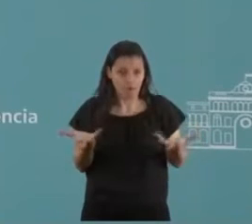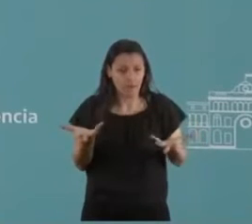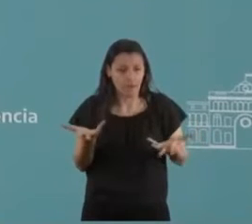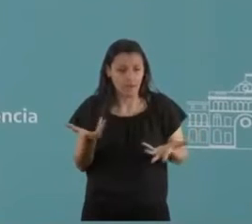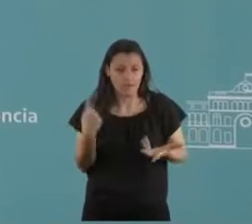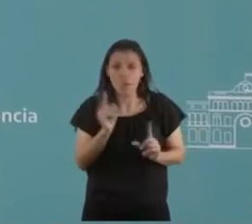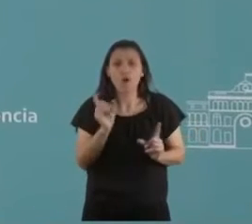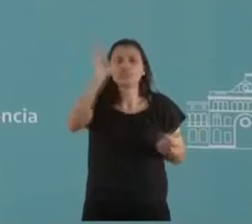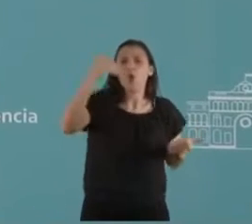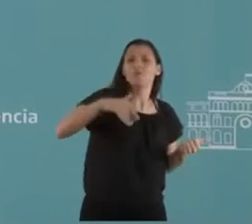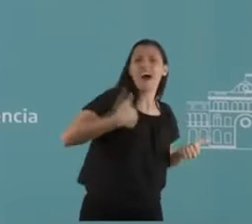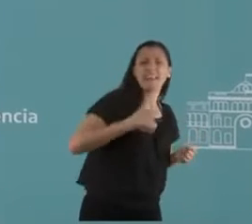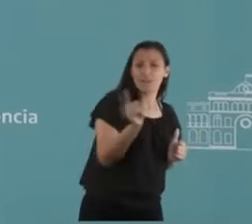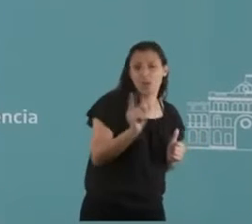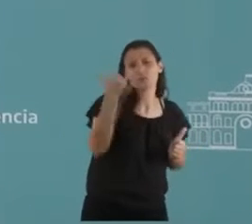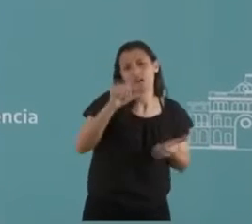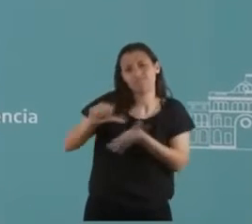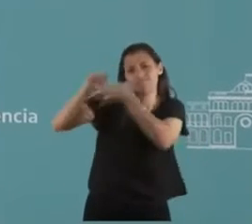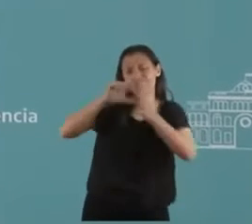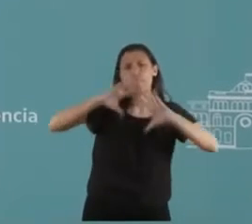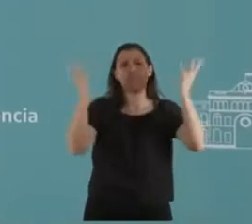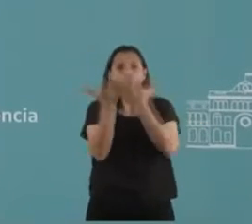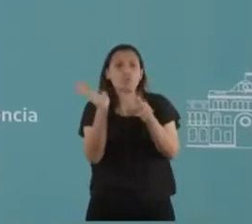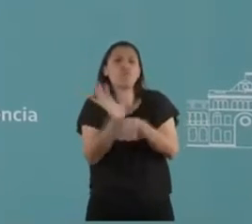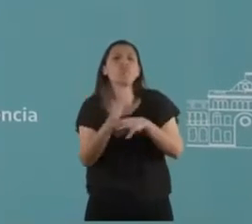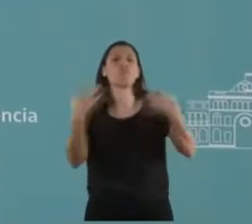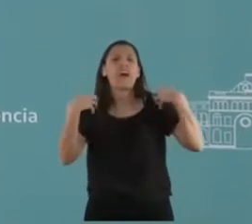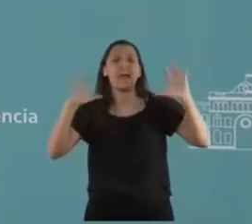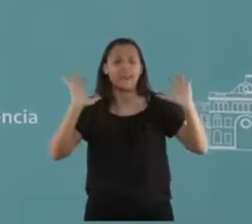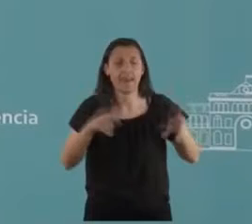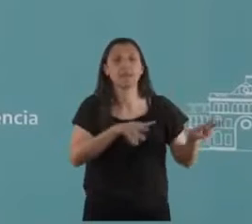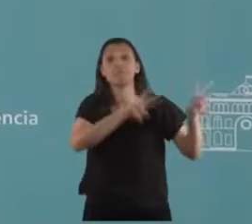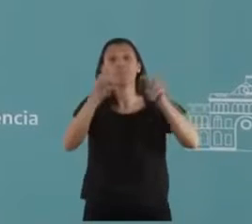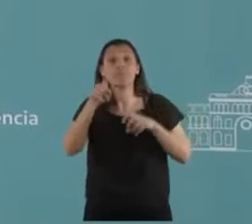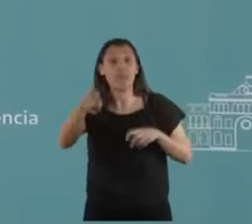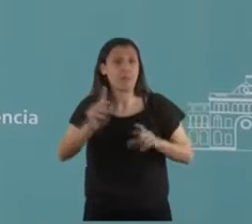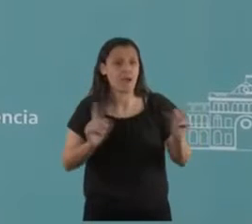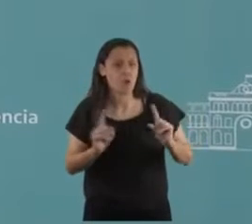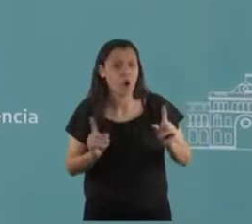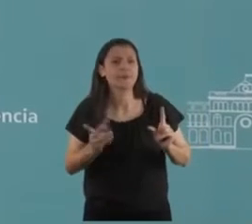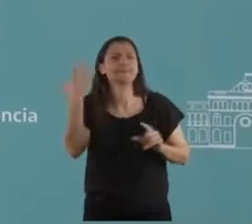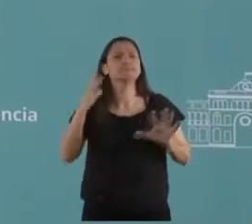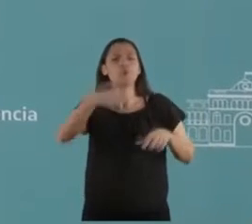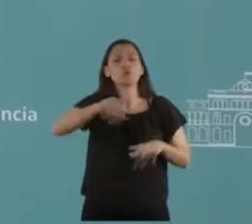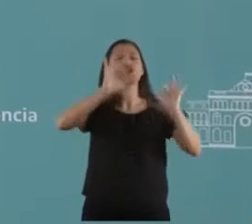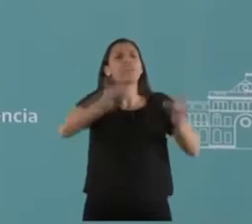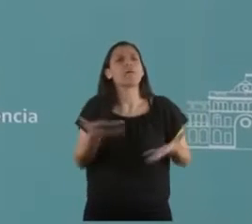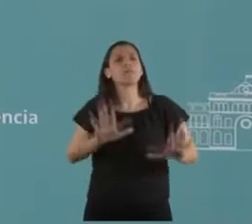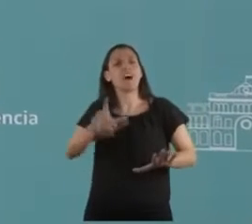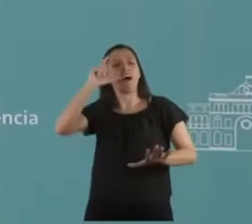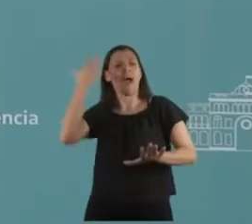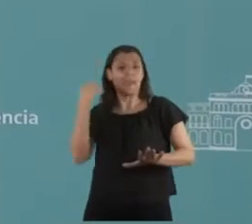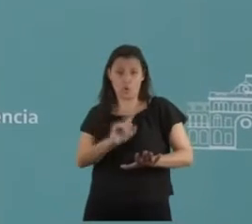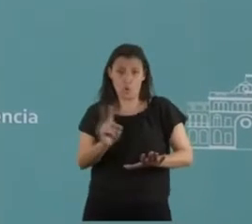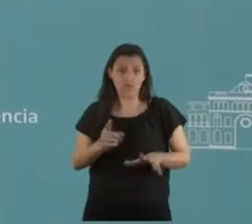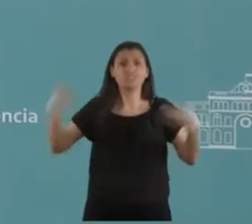mirándolos desde nuestro lugar en el mundo. Y no, la cuestión del combustible no era un tema en enero, porque la guerra comenzó